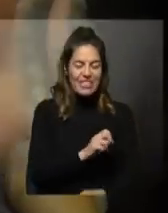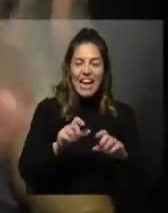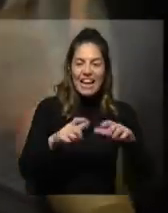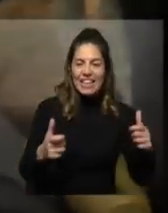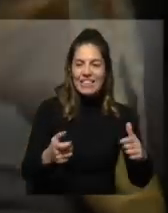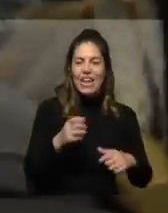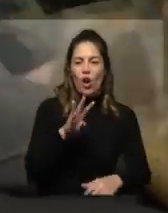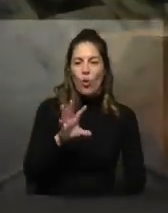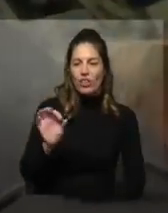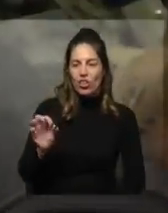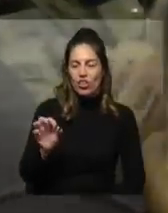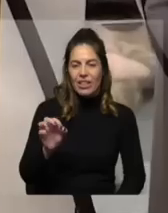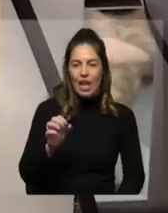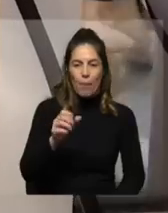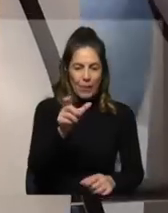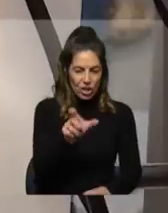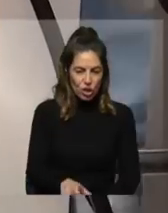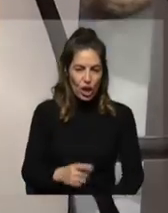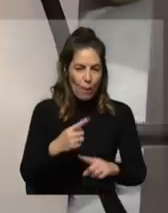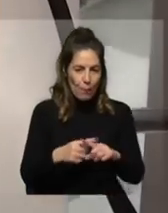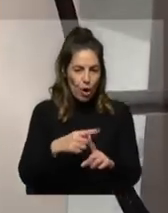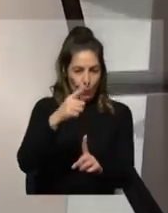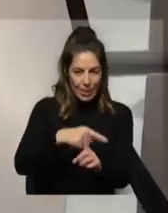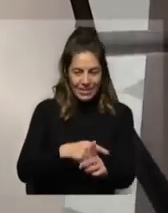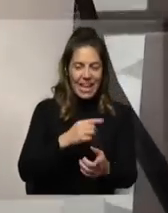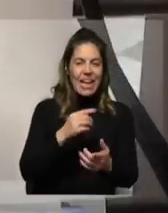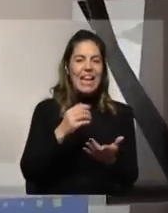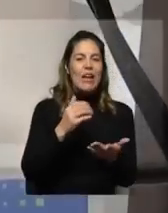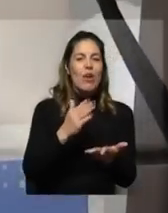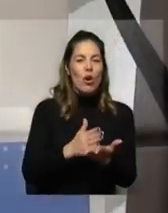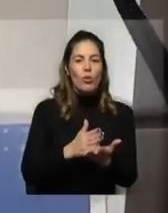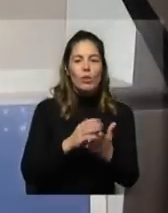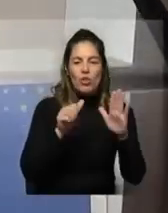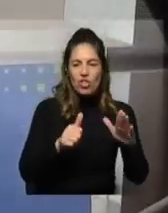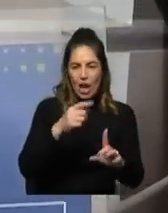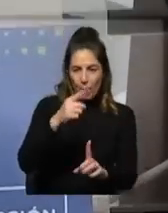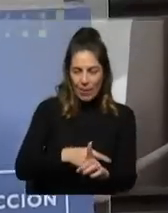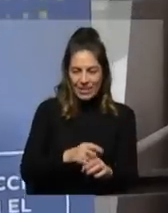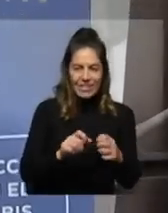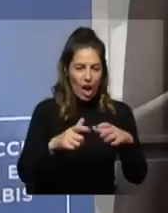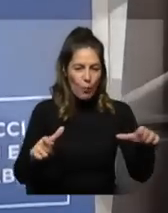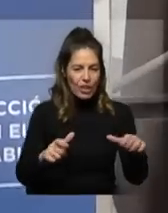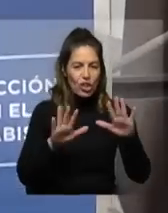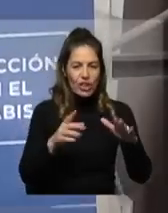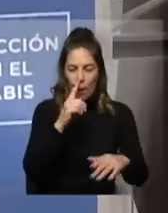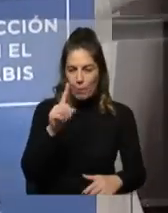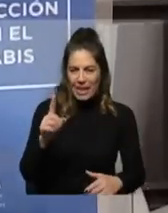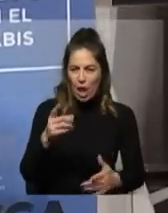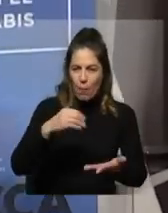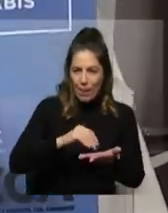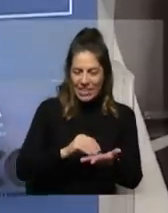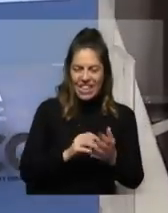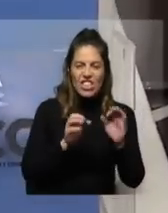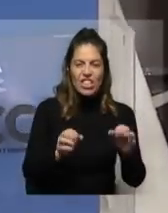de 400 personas por mes pero en los seis últimos meses ese número subió casi 10.000 más llegando a